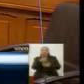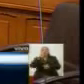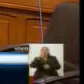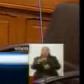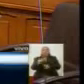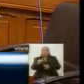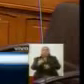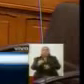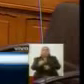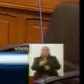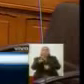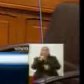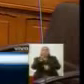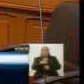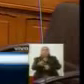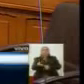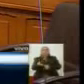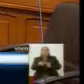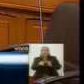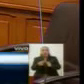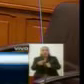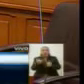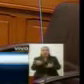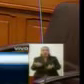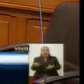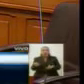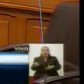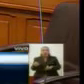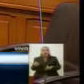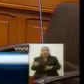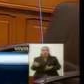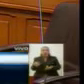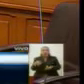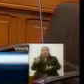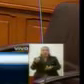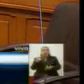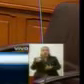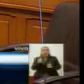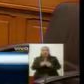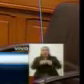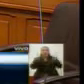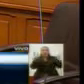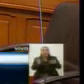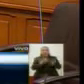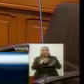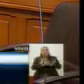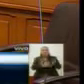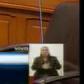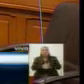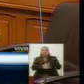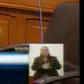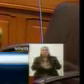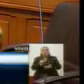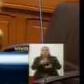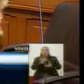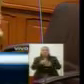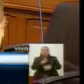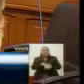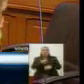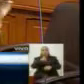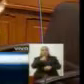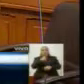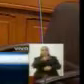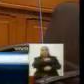no lo dice. Entonces ahora, sencillamente están con un tremendo problema. Problema originado por el